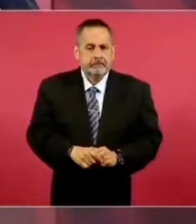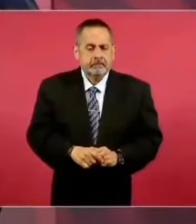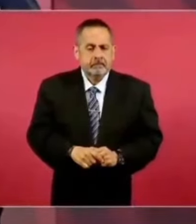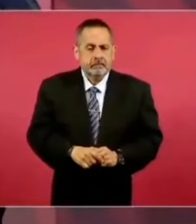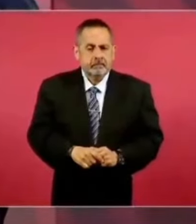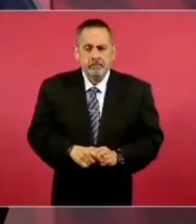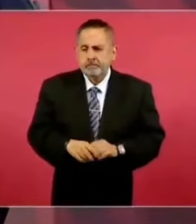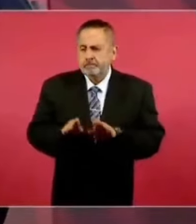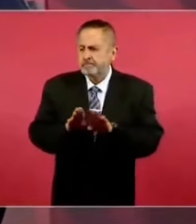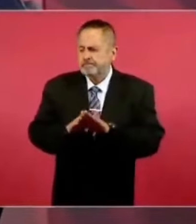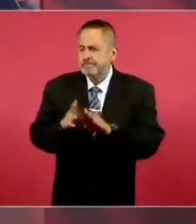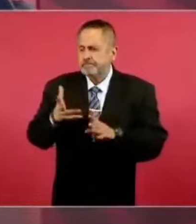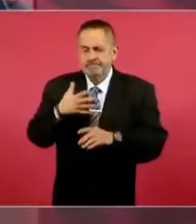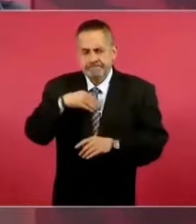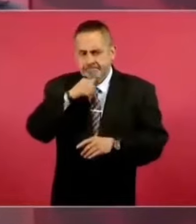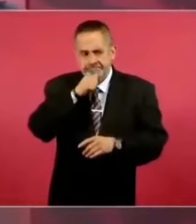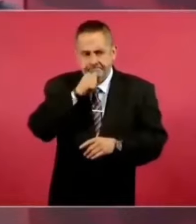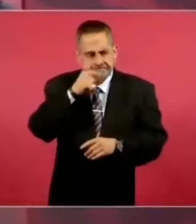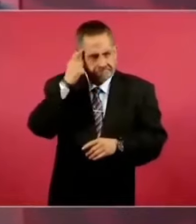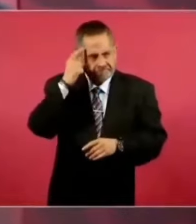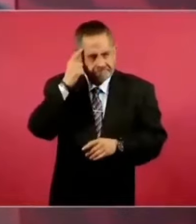hacerse